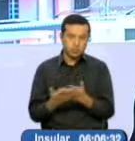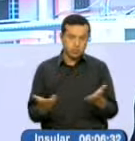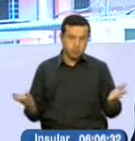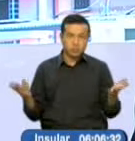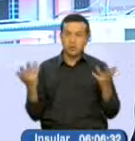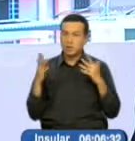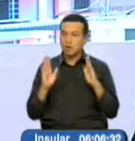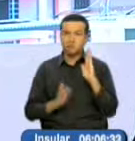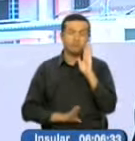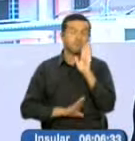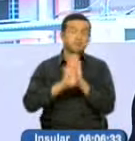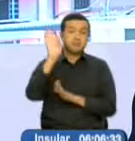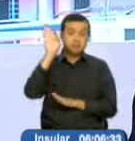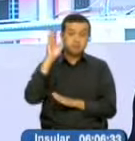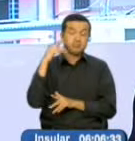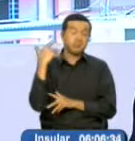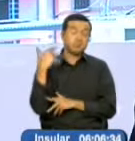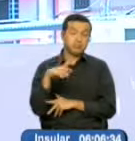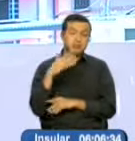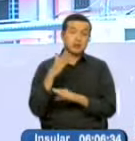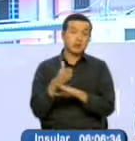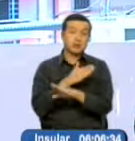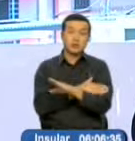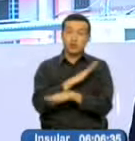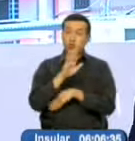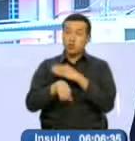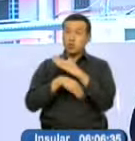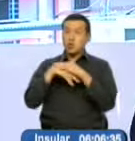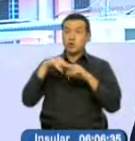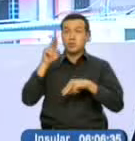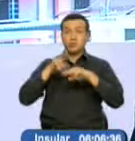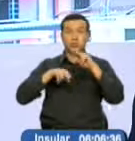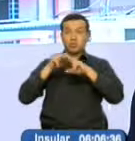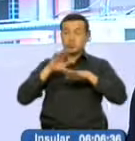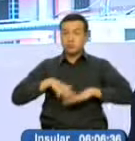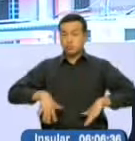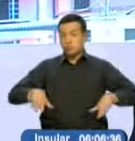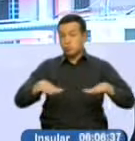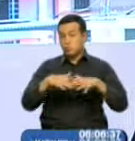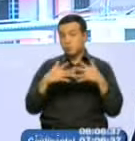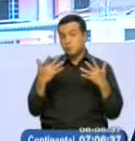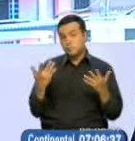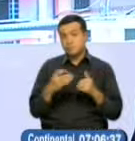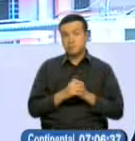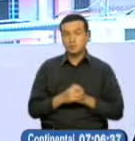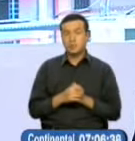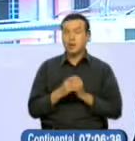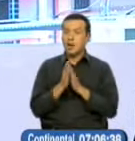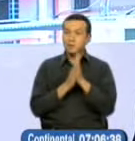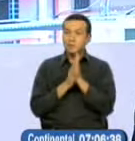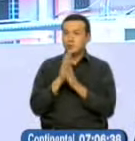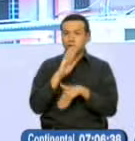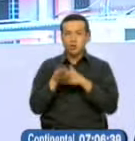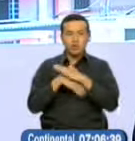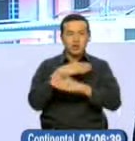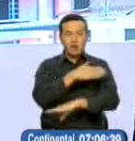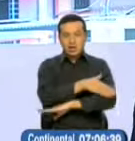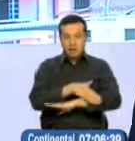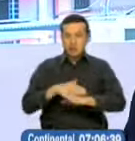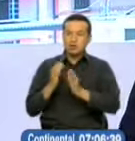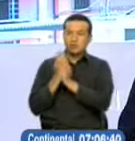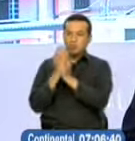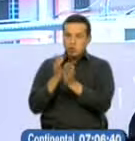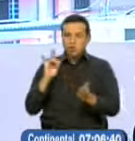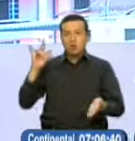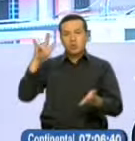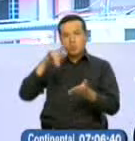hay un avance enorme, lo mencionaba en un inicio, toda la infraestructura. ¿Cómo no vamos a aprovechar todas las carreteras, los puertos, los